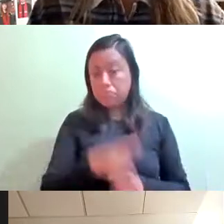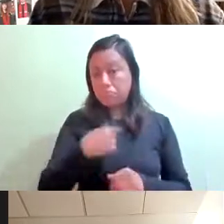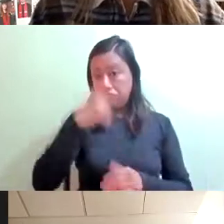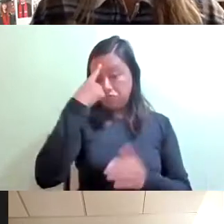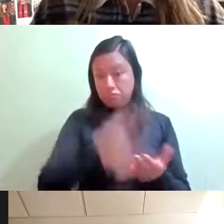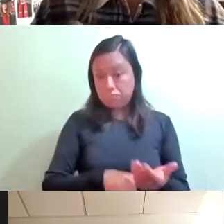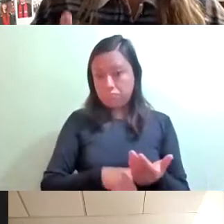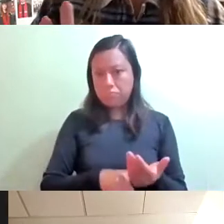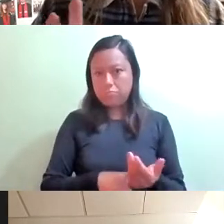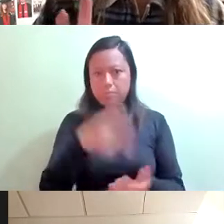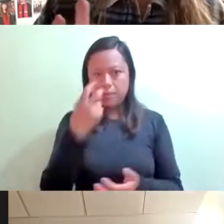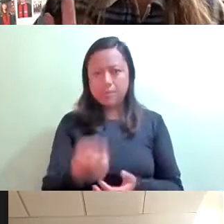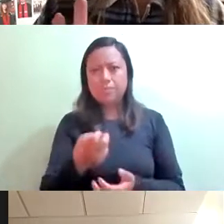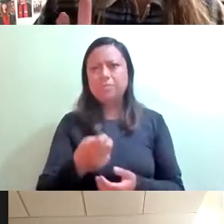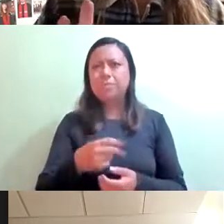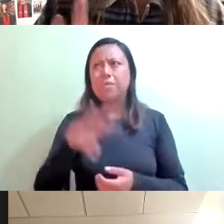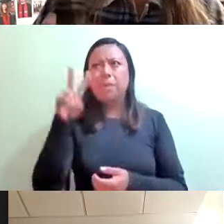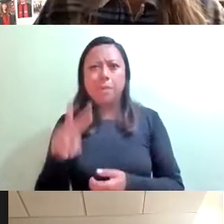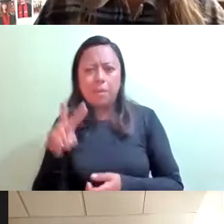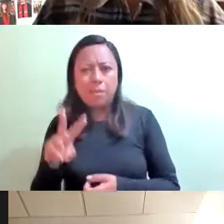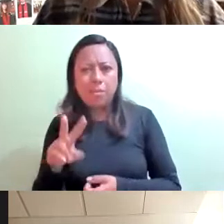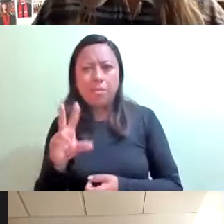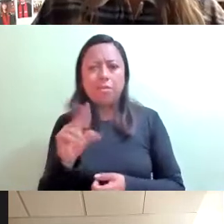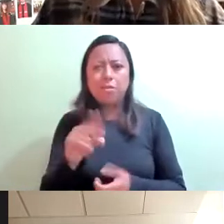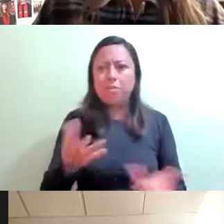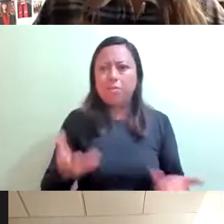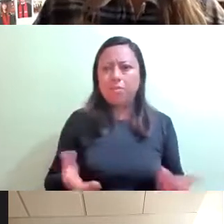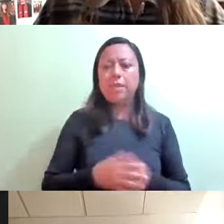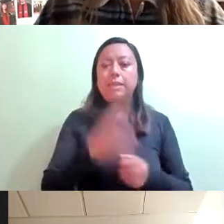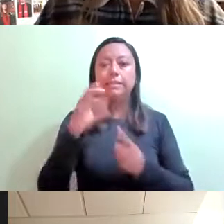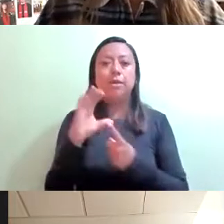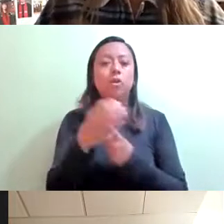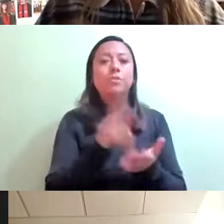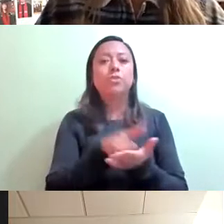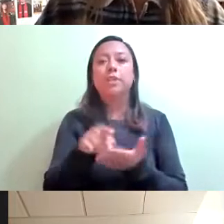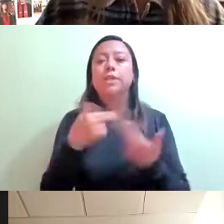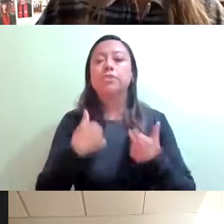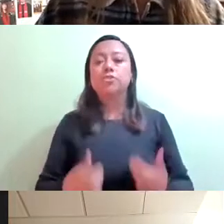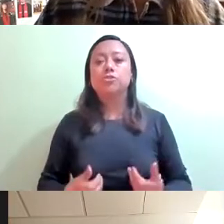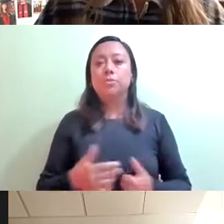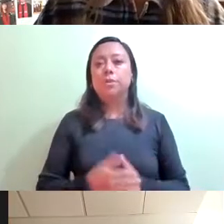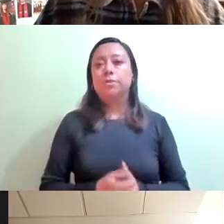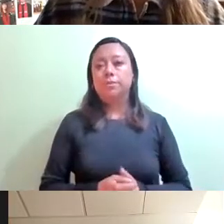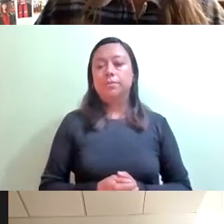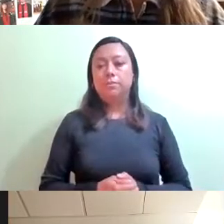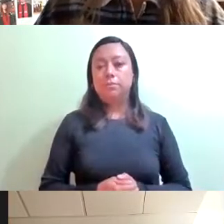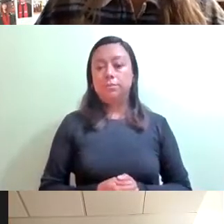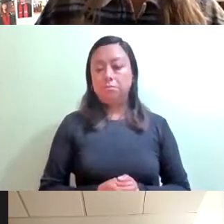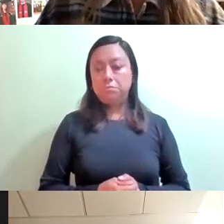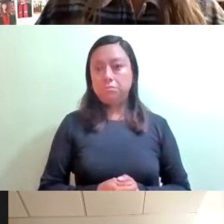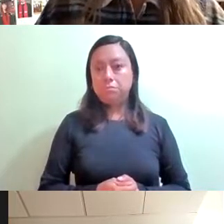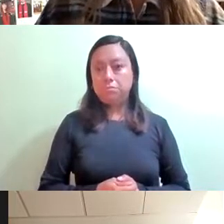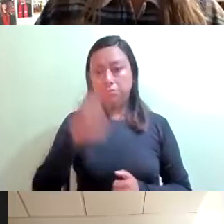surrealista el que sea una Comisión de Derechos Humanos para una población de alrededor de